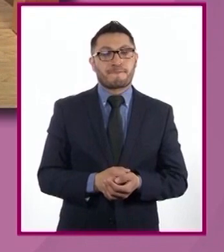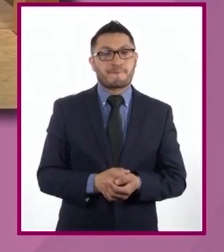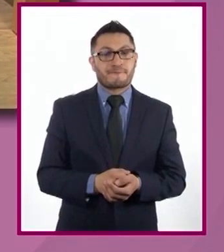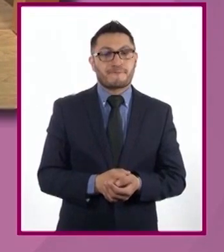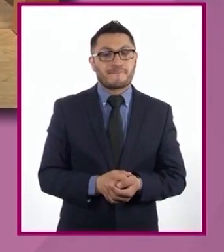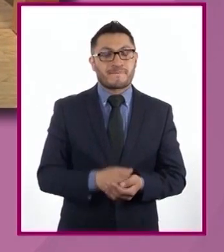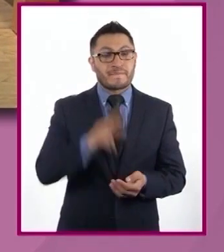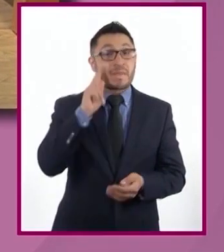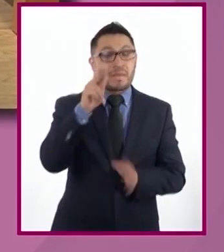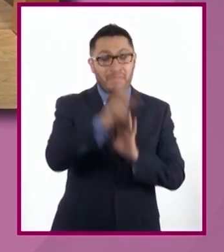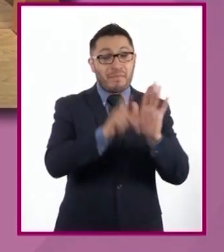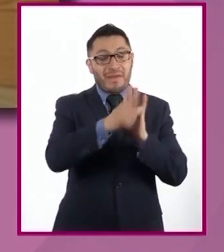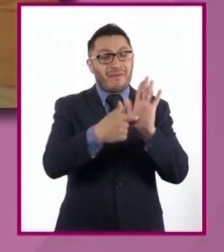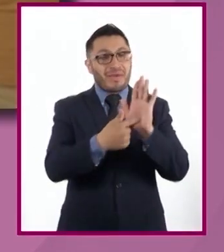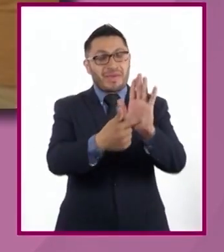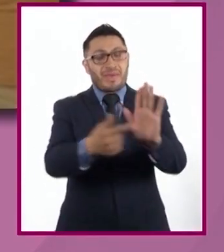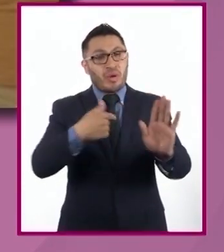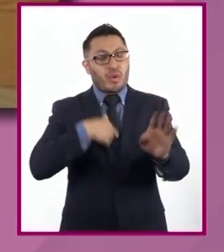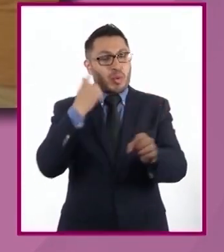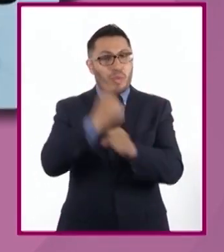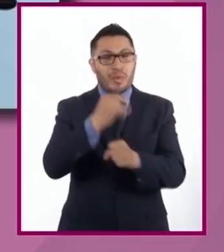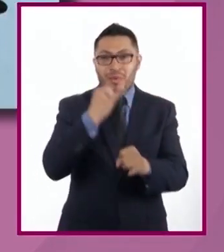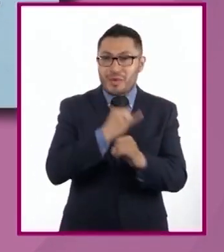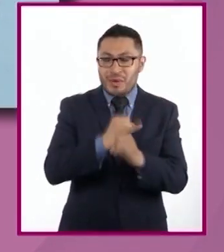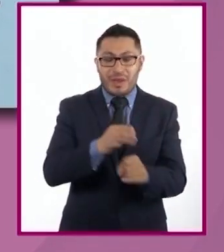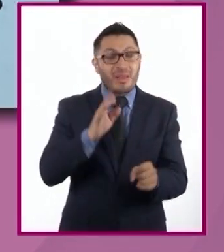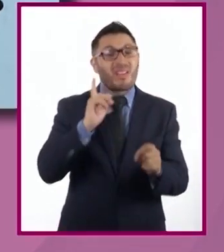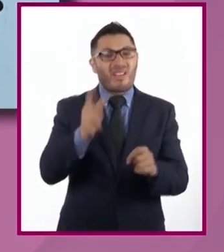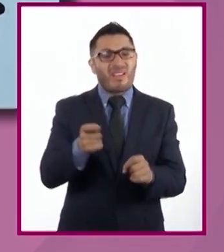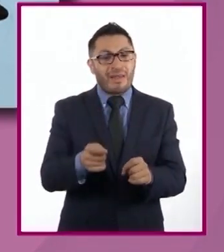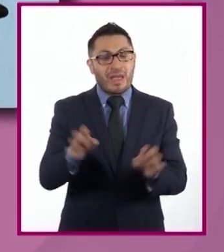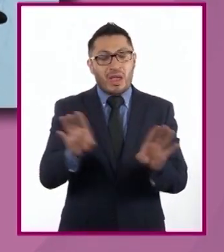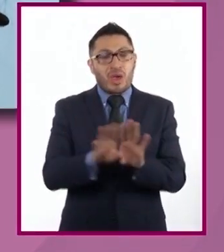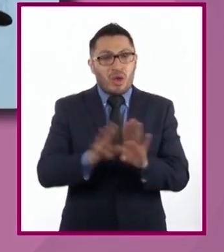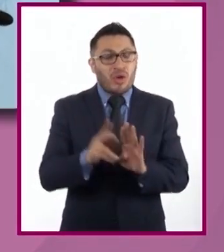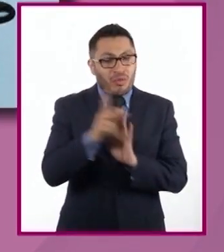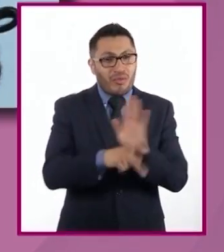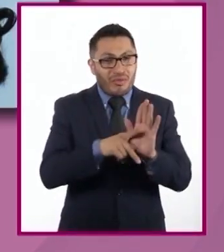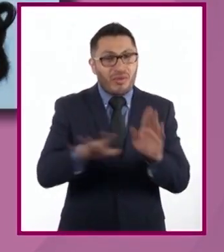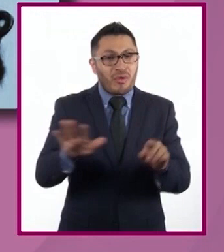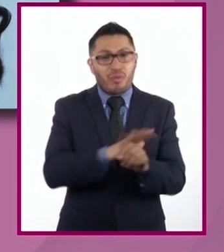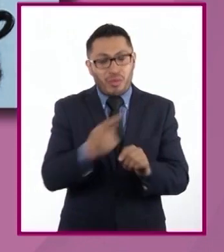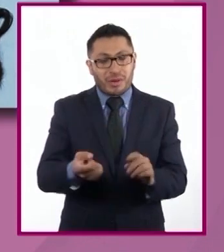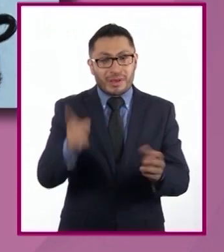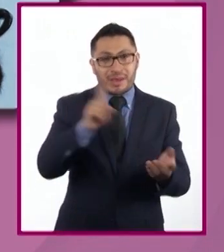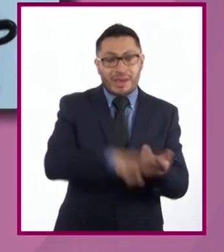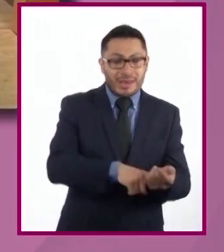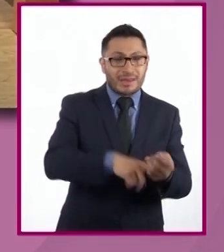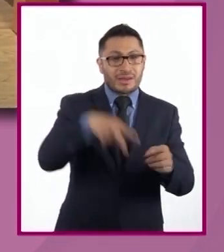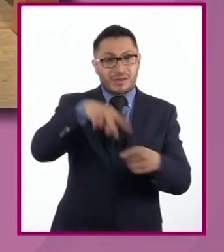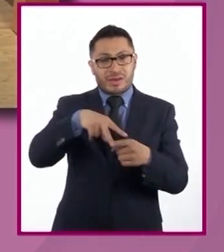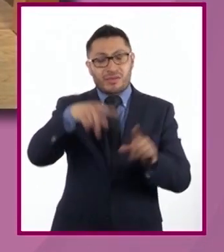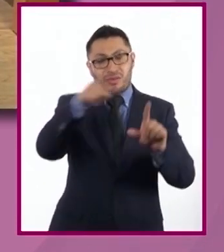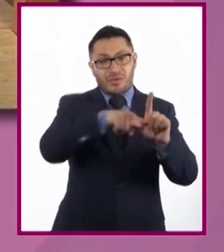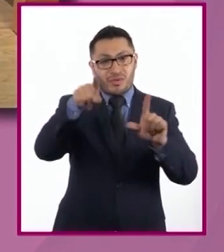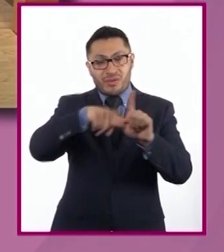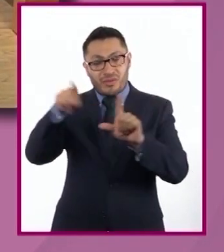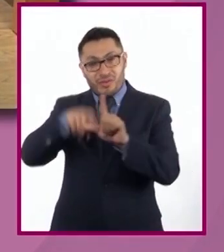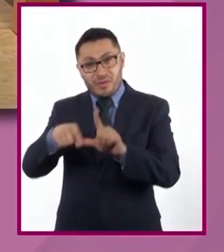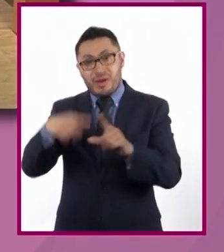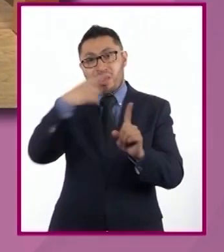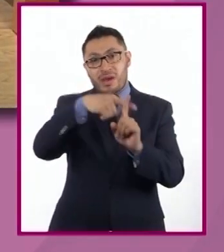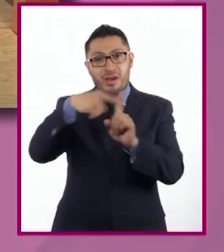Mira este video que me encontré en internet. ¿De qué se trata? Es una animación que muestra porque al sumar los tres ángulos interiores de un triángulo nos da 180